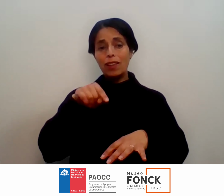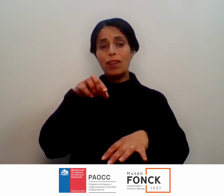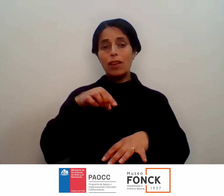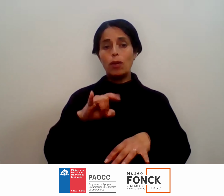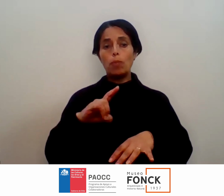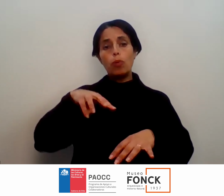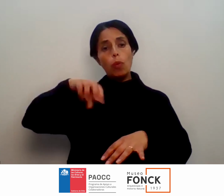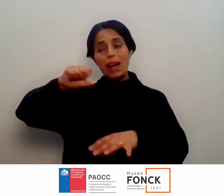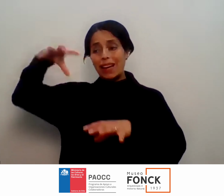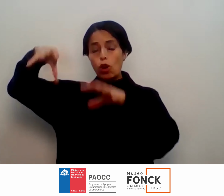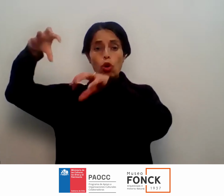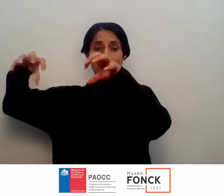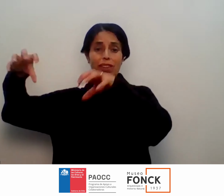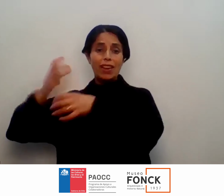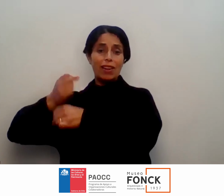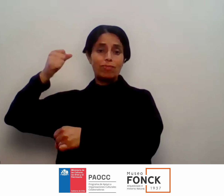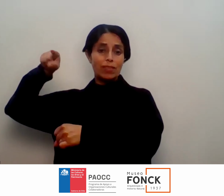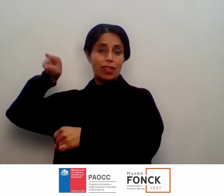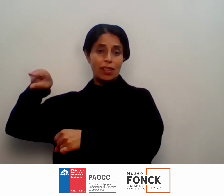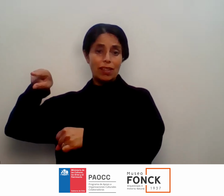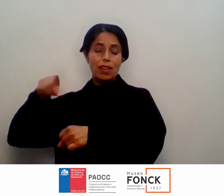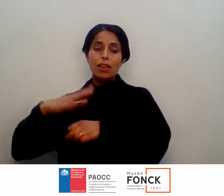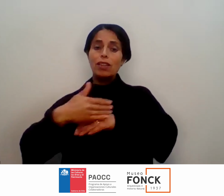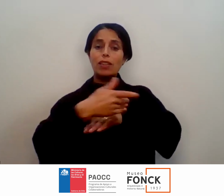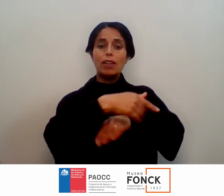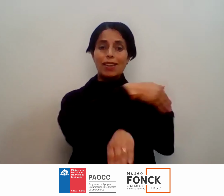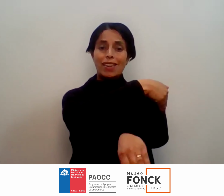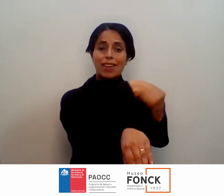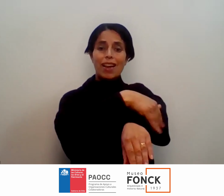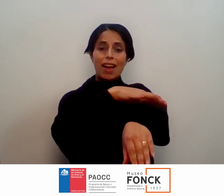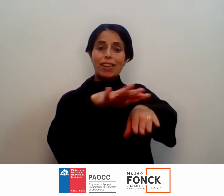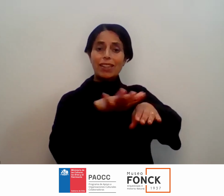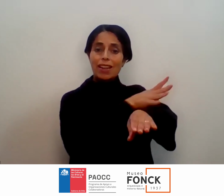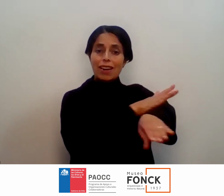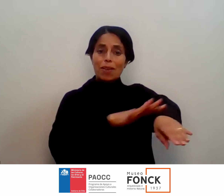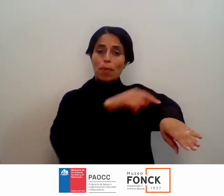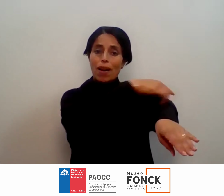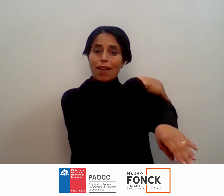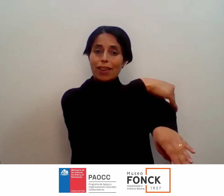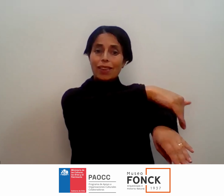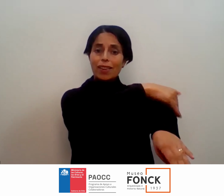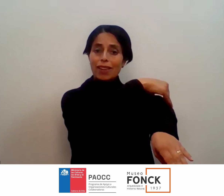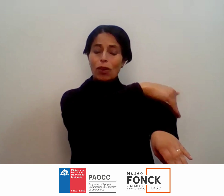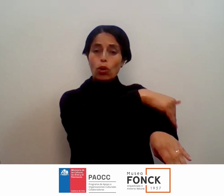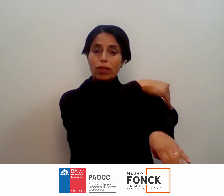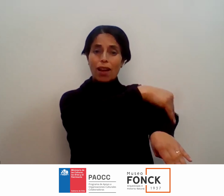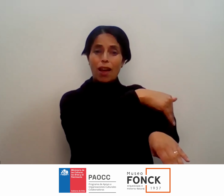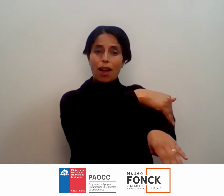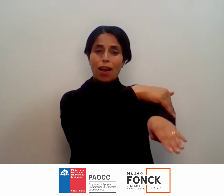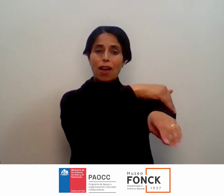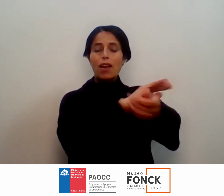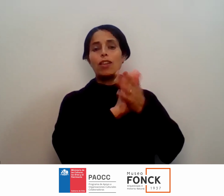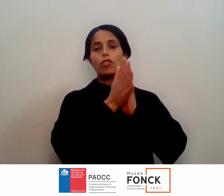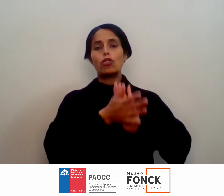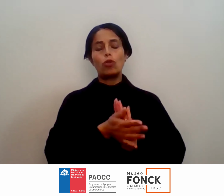tierras altas de la cordillera, y luego en la franja costera, eh, todo lo que conocemos,